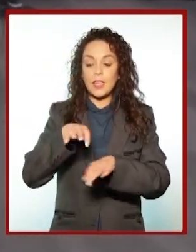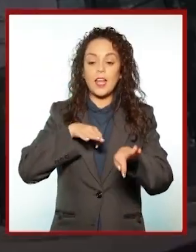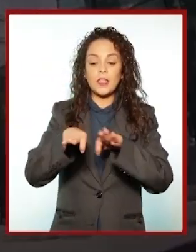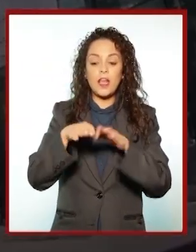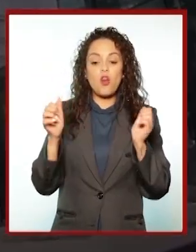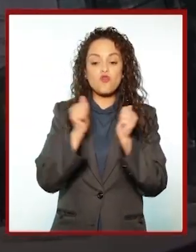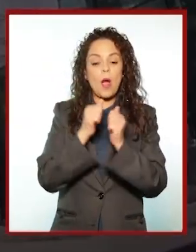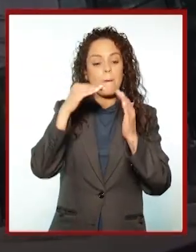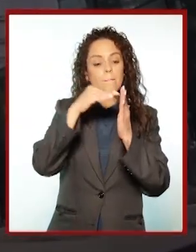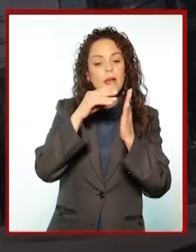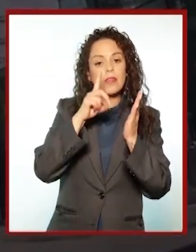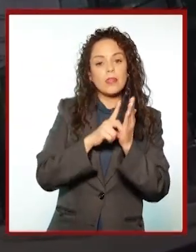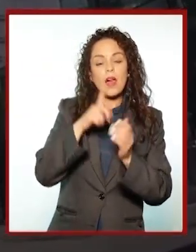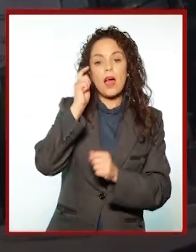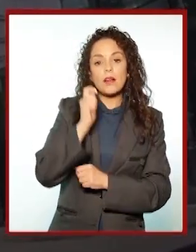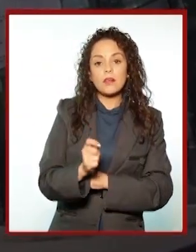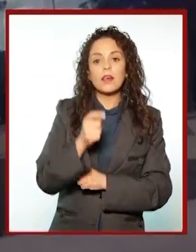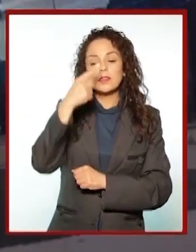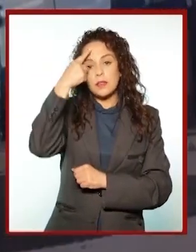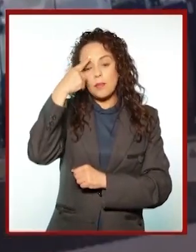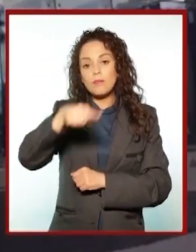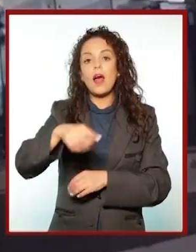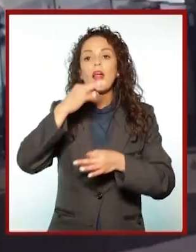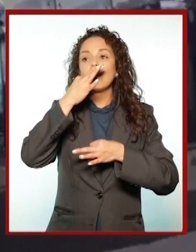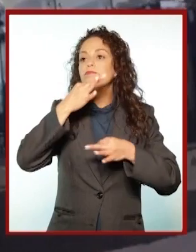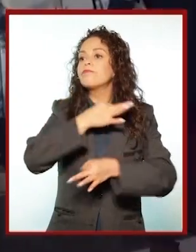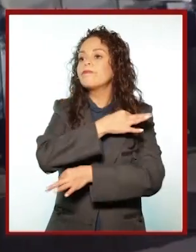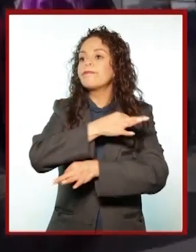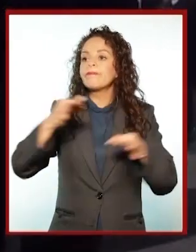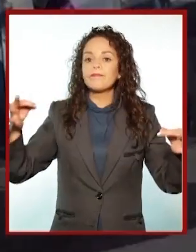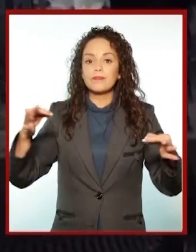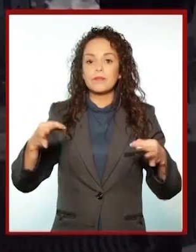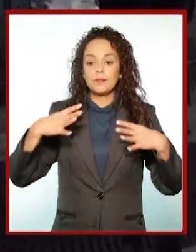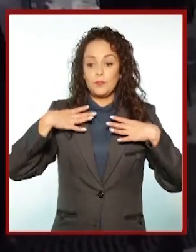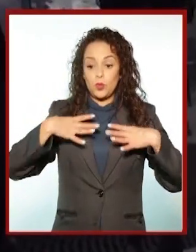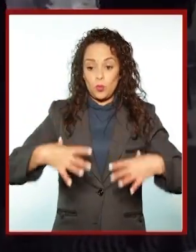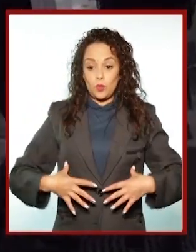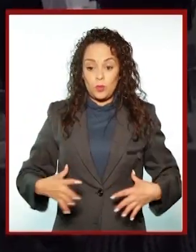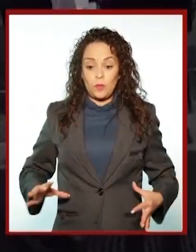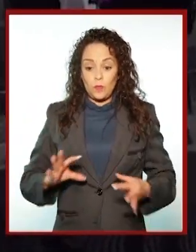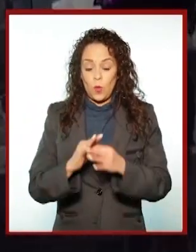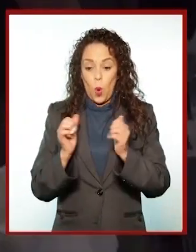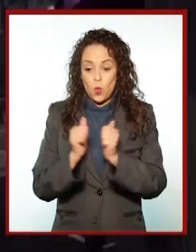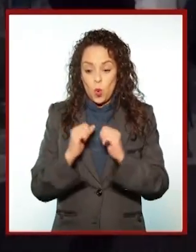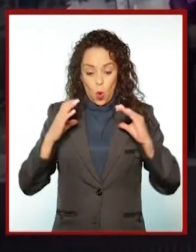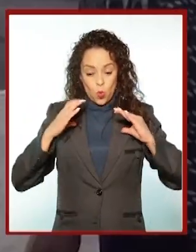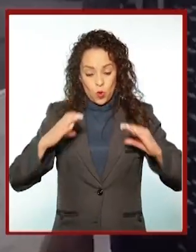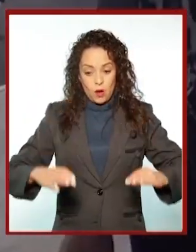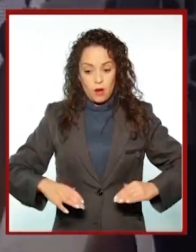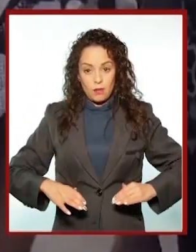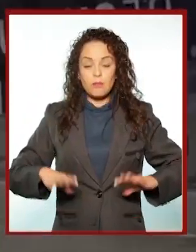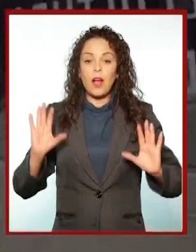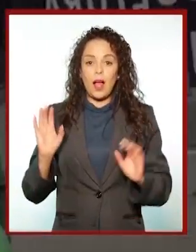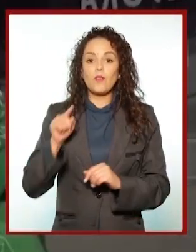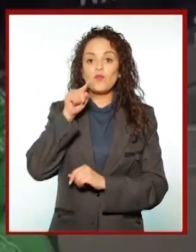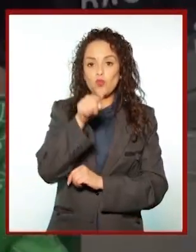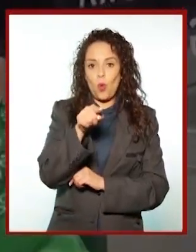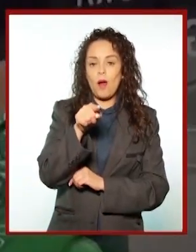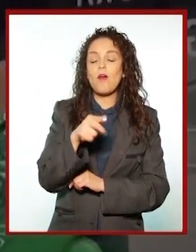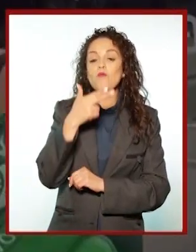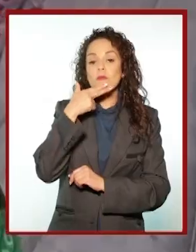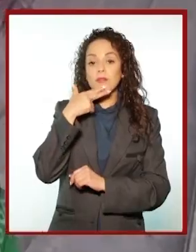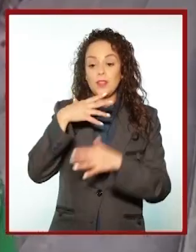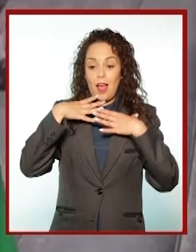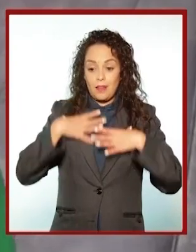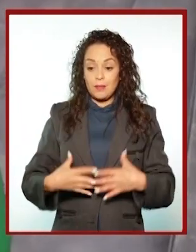idea de trabajar con la metáfora de ser un mecanismo portavoz, ¿no? Entonces el textil y tu cuerpo, pues tú le